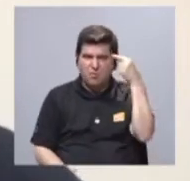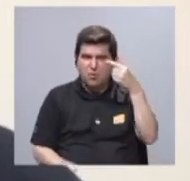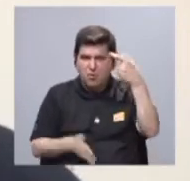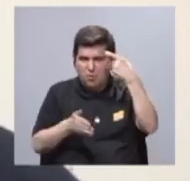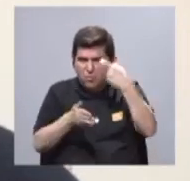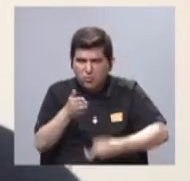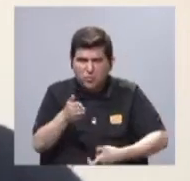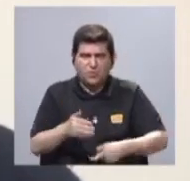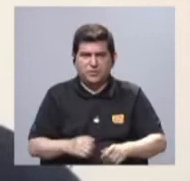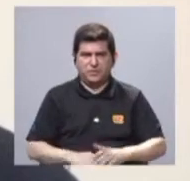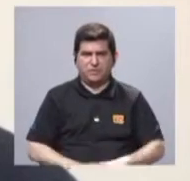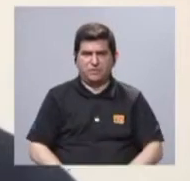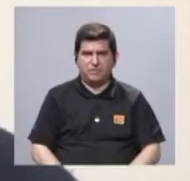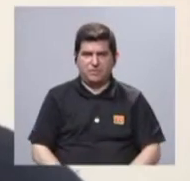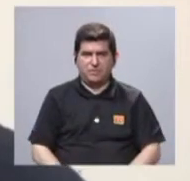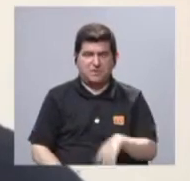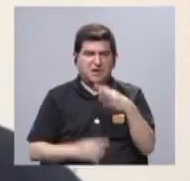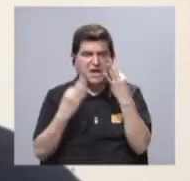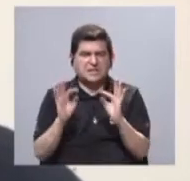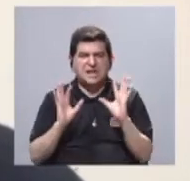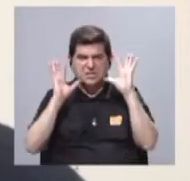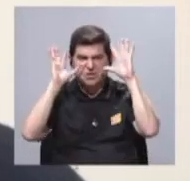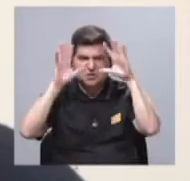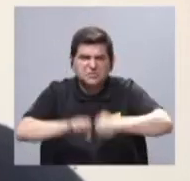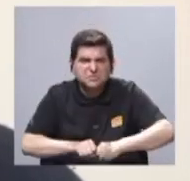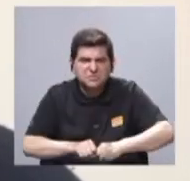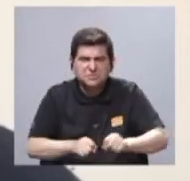como un tirano, ¿no? que